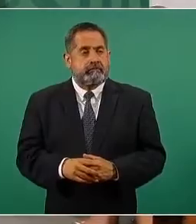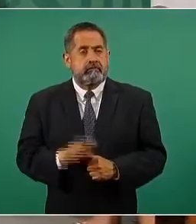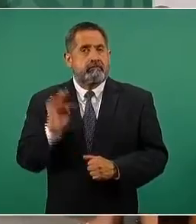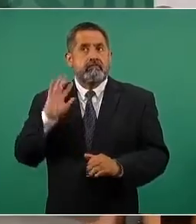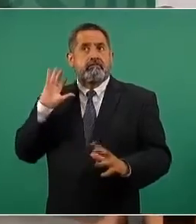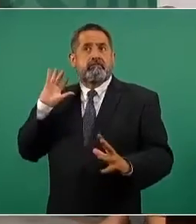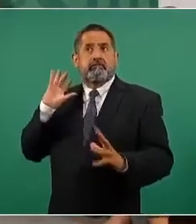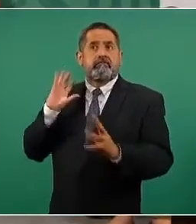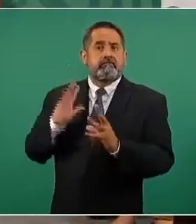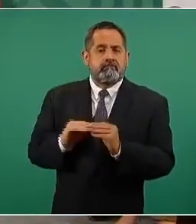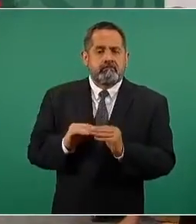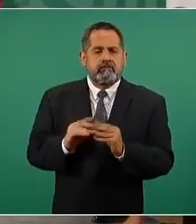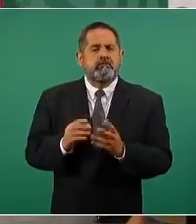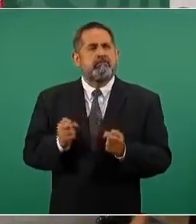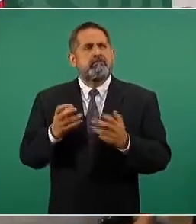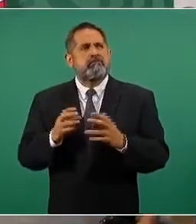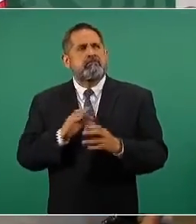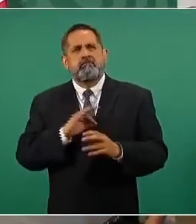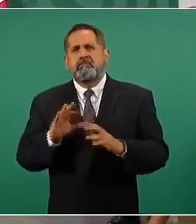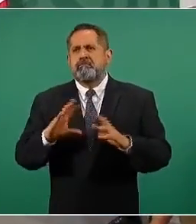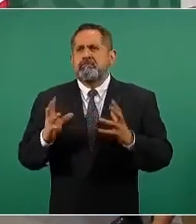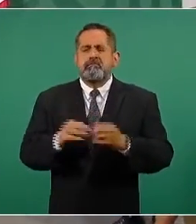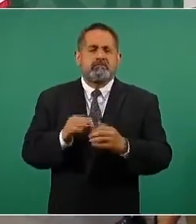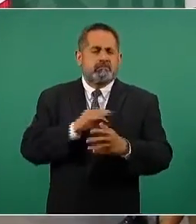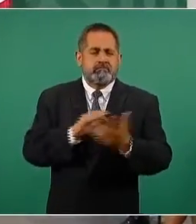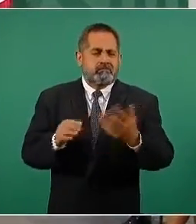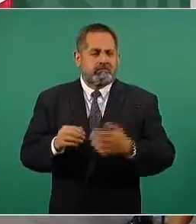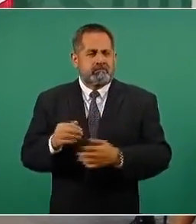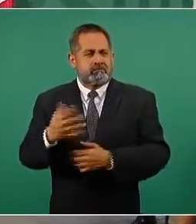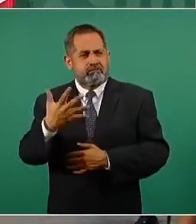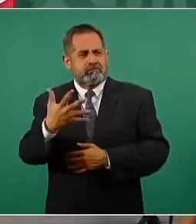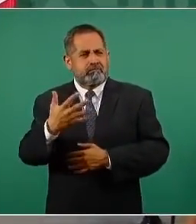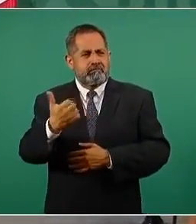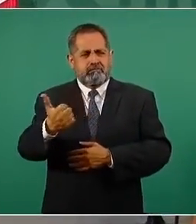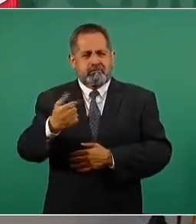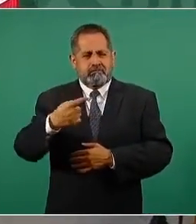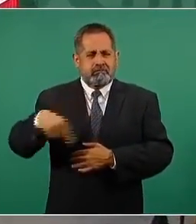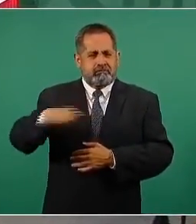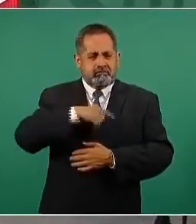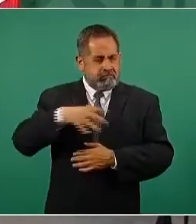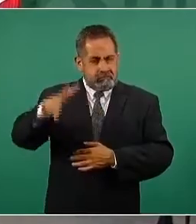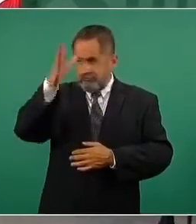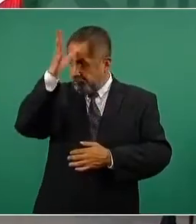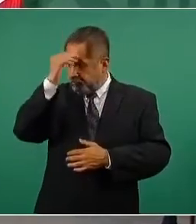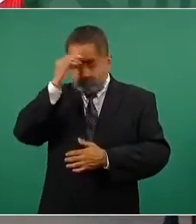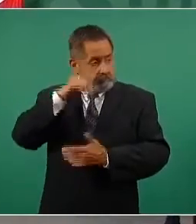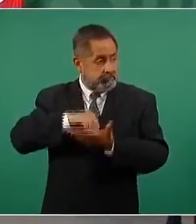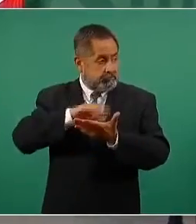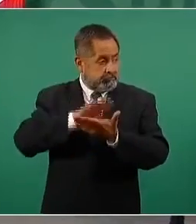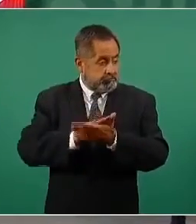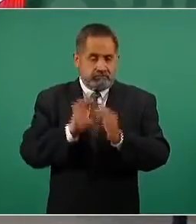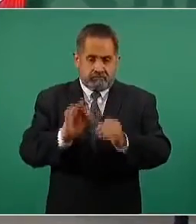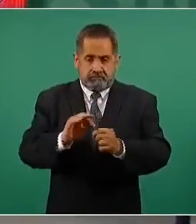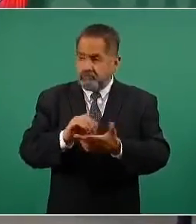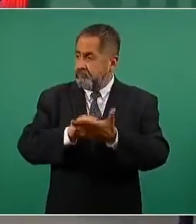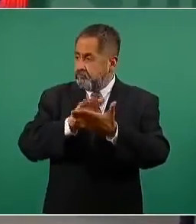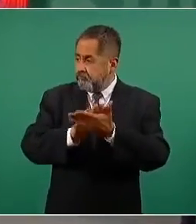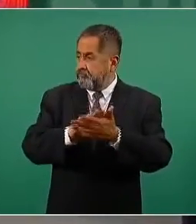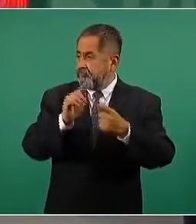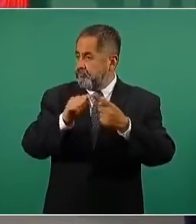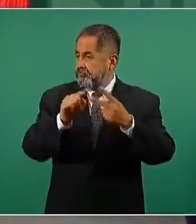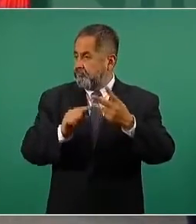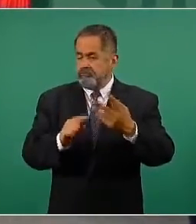resumimos, ya son como 5 o 6 acuerdos que hemos logrado de manera